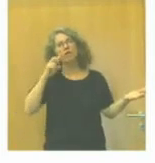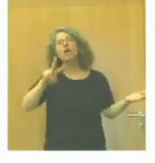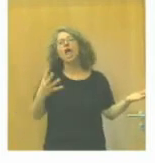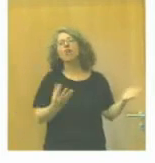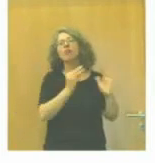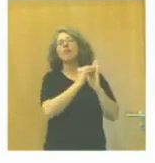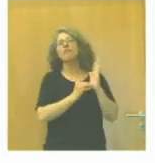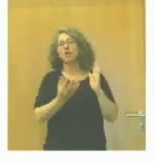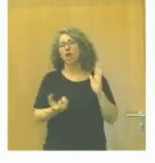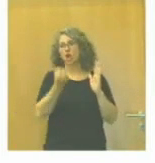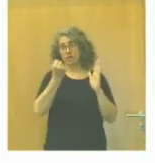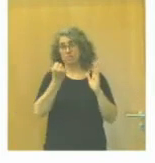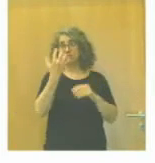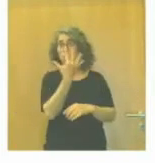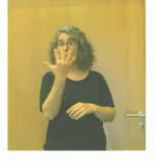El